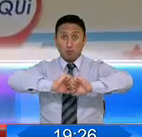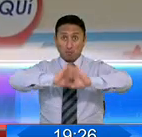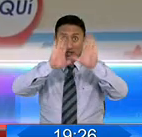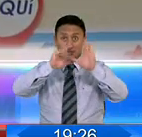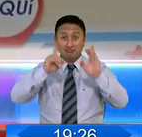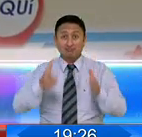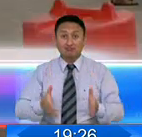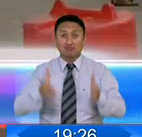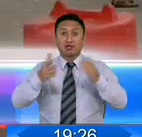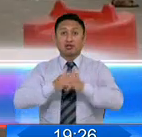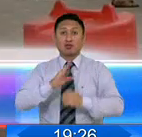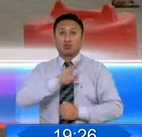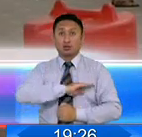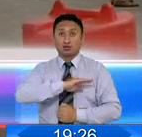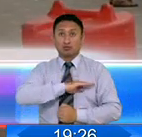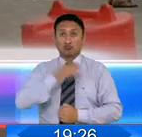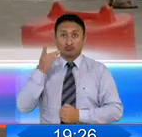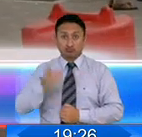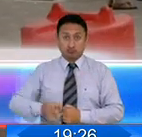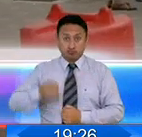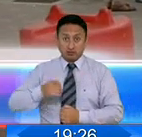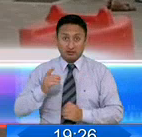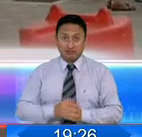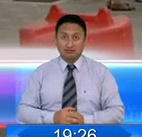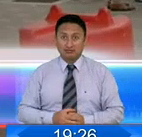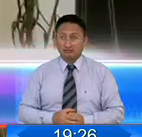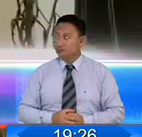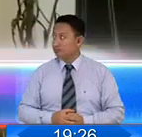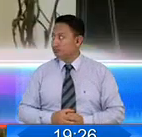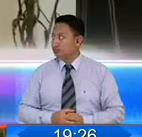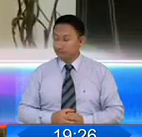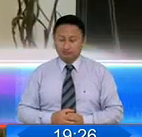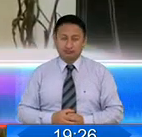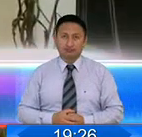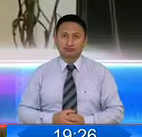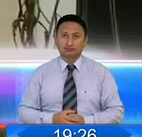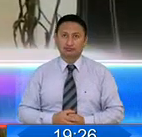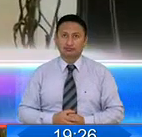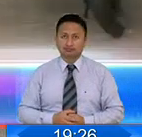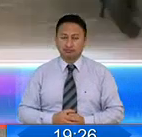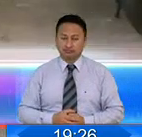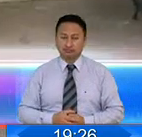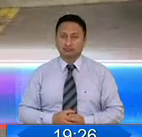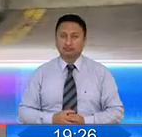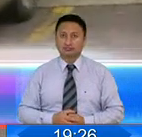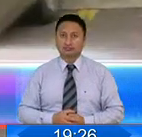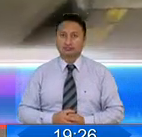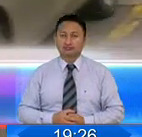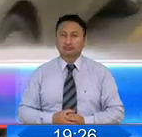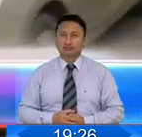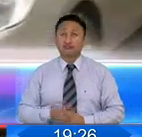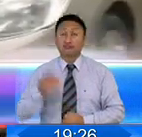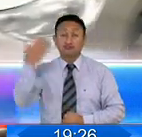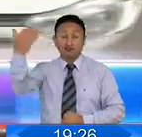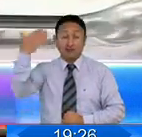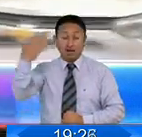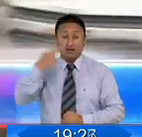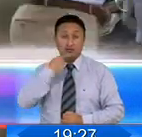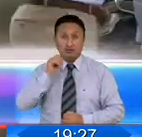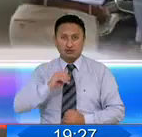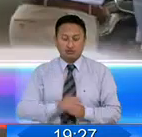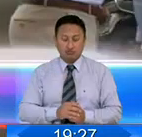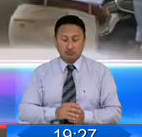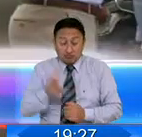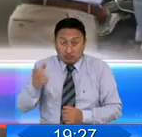del municipio de Daule, en la avenida León Febres Cordero, La Aurora. Lo confirmó el alcalde, que ni bien se enteró